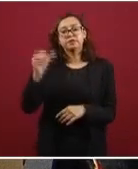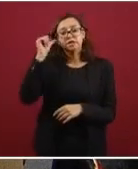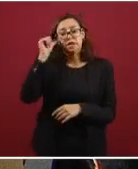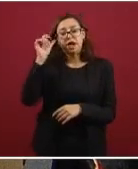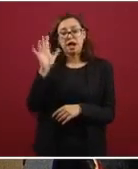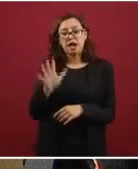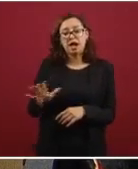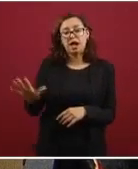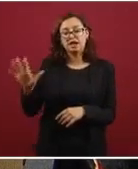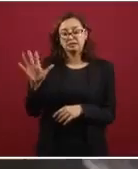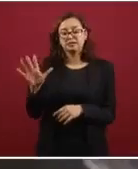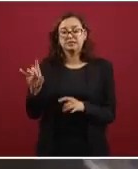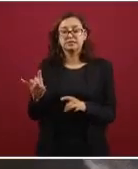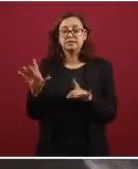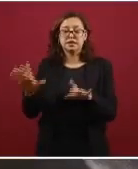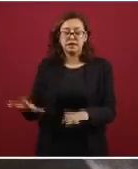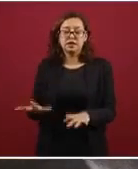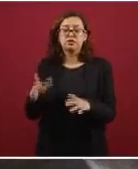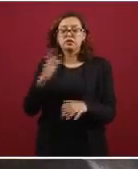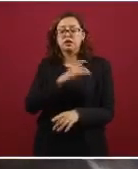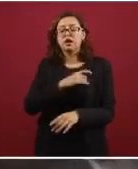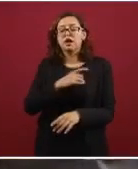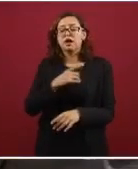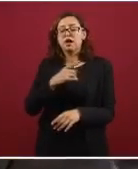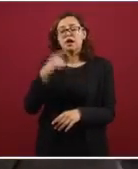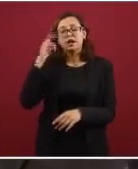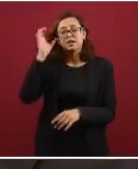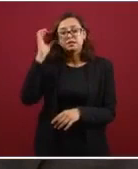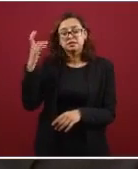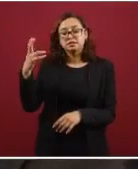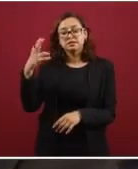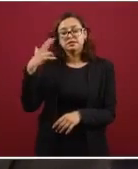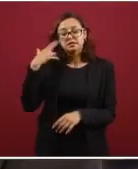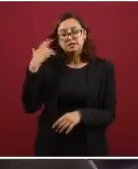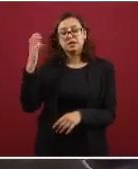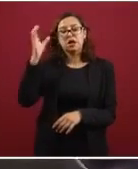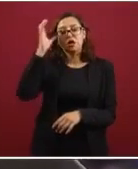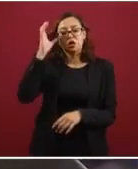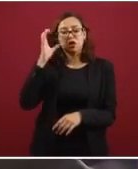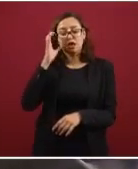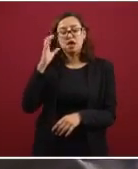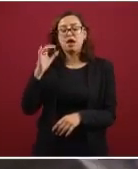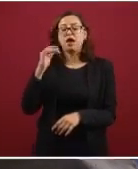la asistencia de Australia, China, Corea, Japón y Nueva Zelanda.